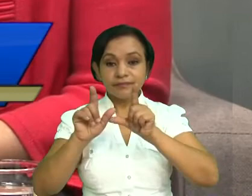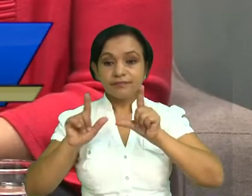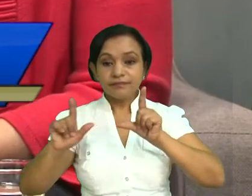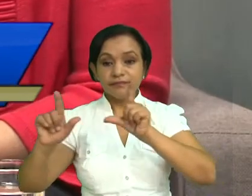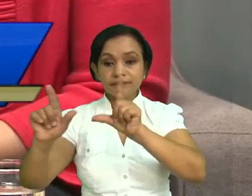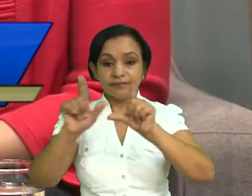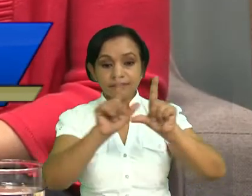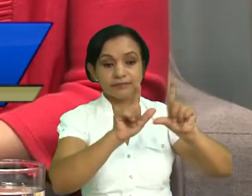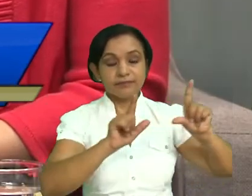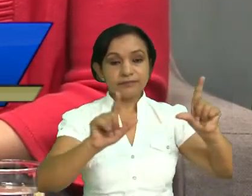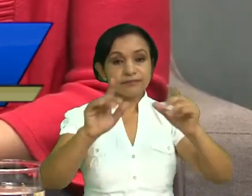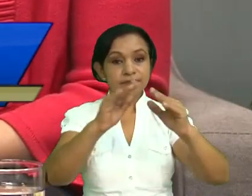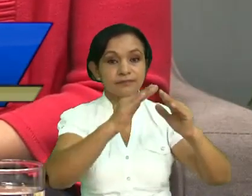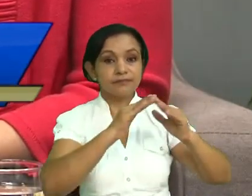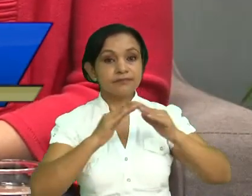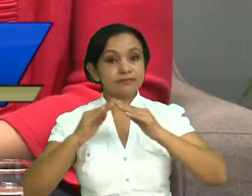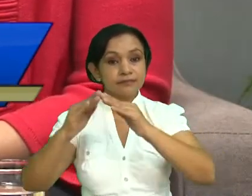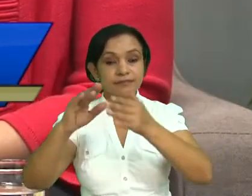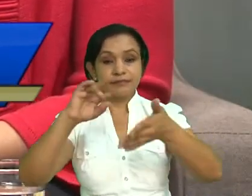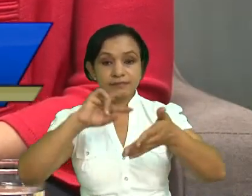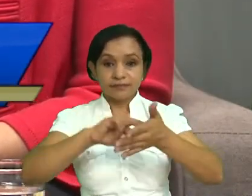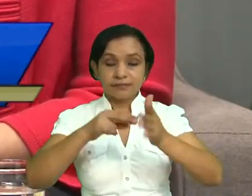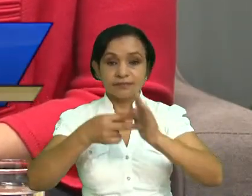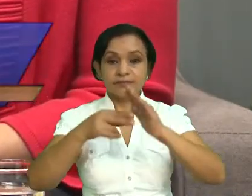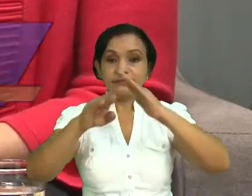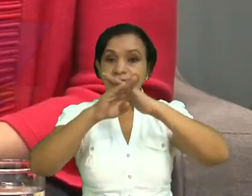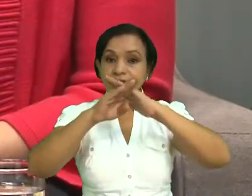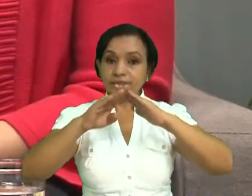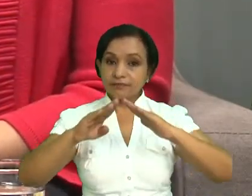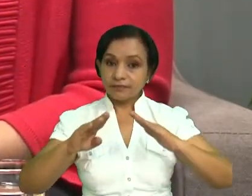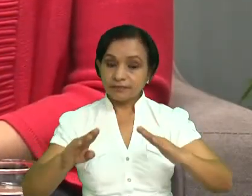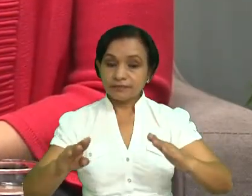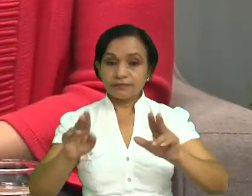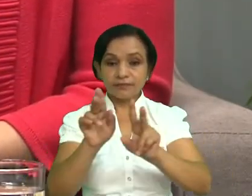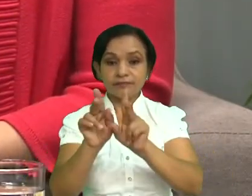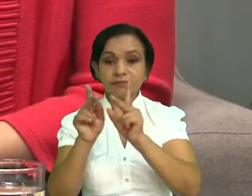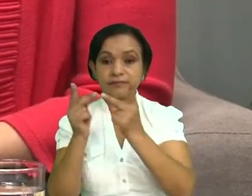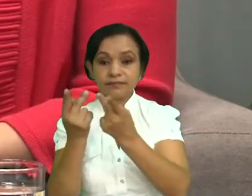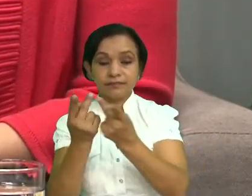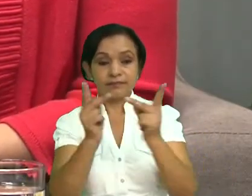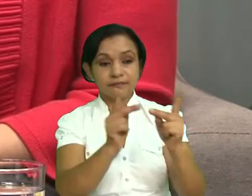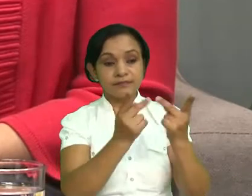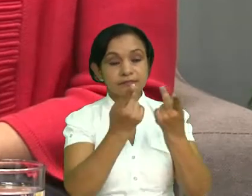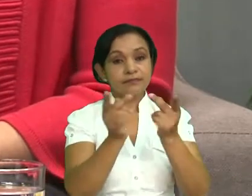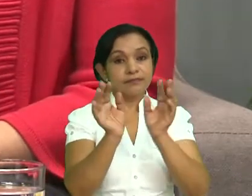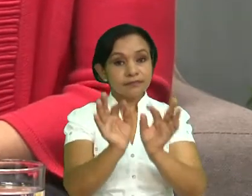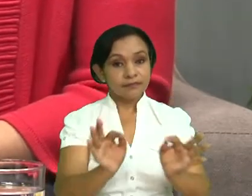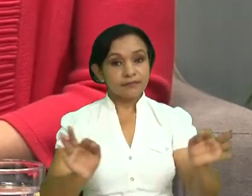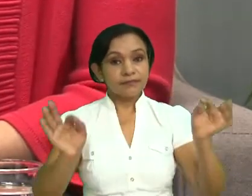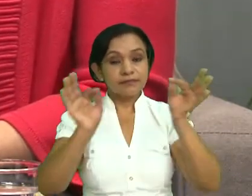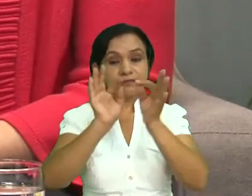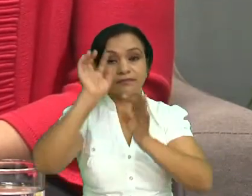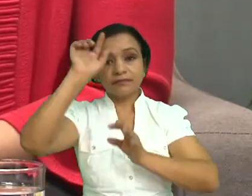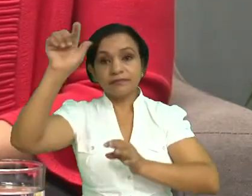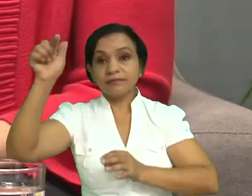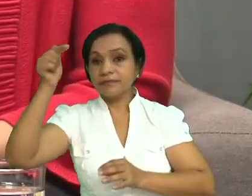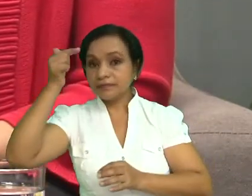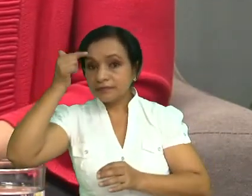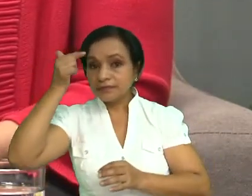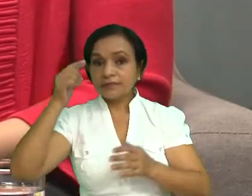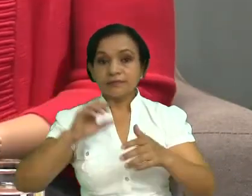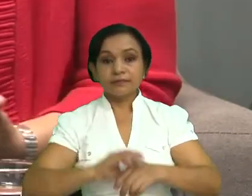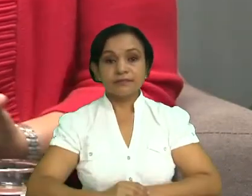nuestra ciudad. Es por eso que la tranquilidad de nuestro pueblo es prioridad de nuestro gobierno. Así es